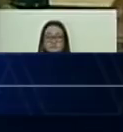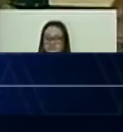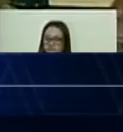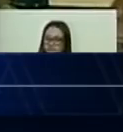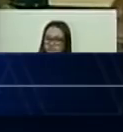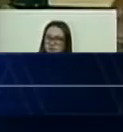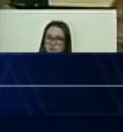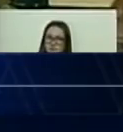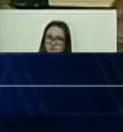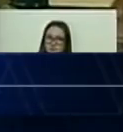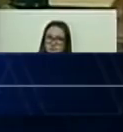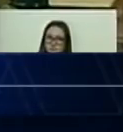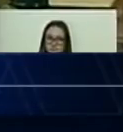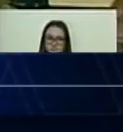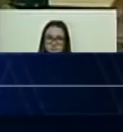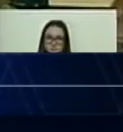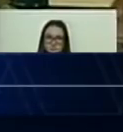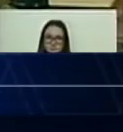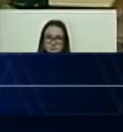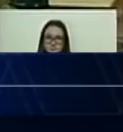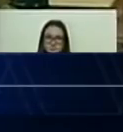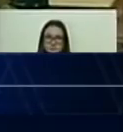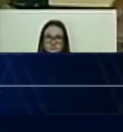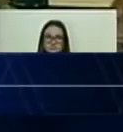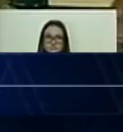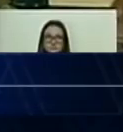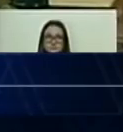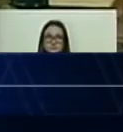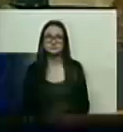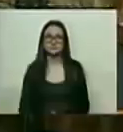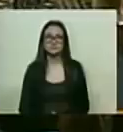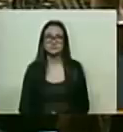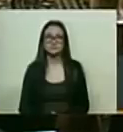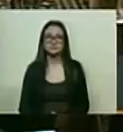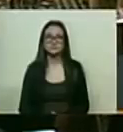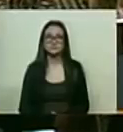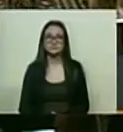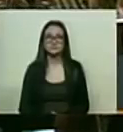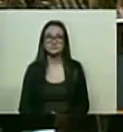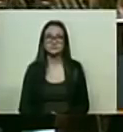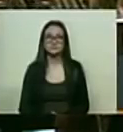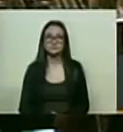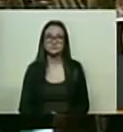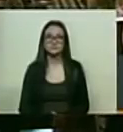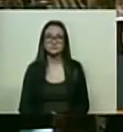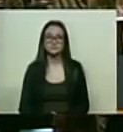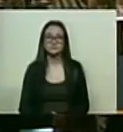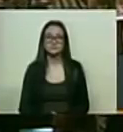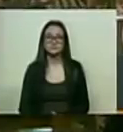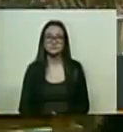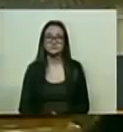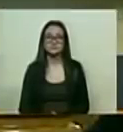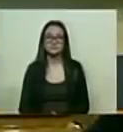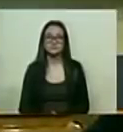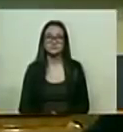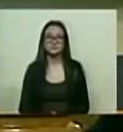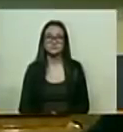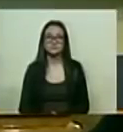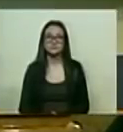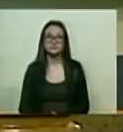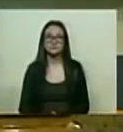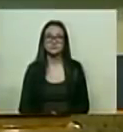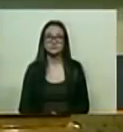bien. Bien, la siguiente colega en hacer su pregunta es del diario The Washington Post, Rachel